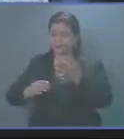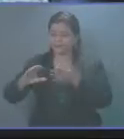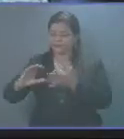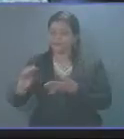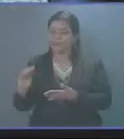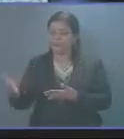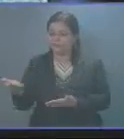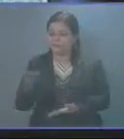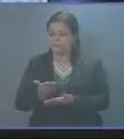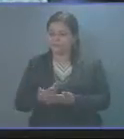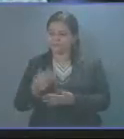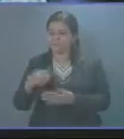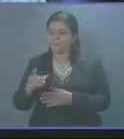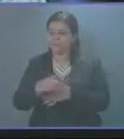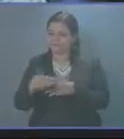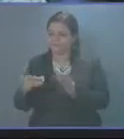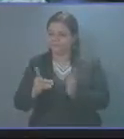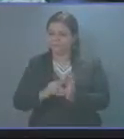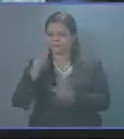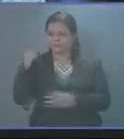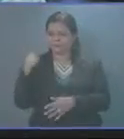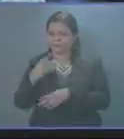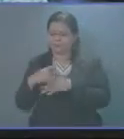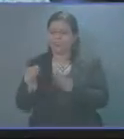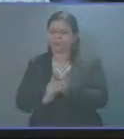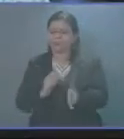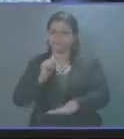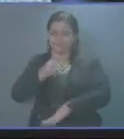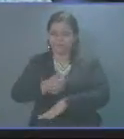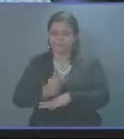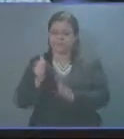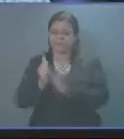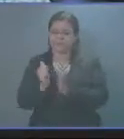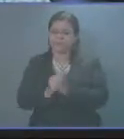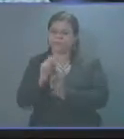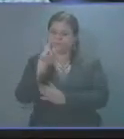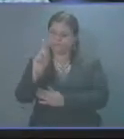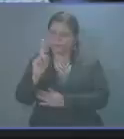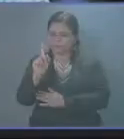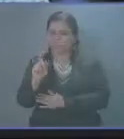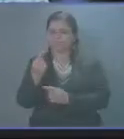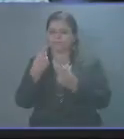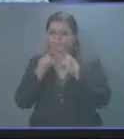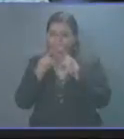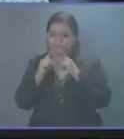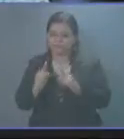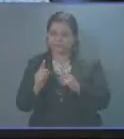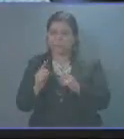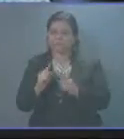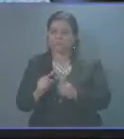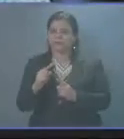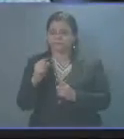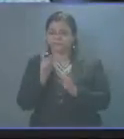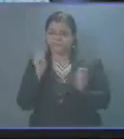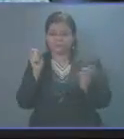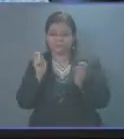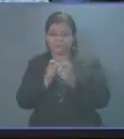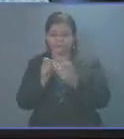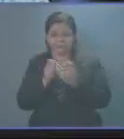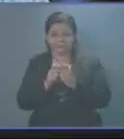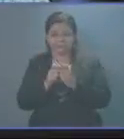a iniciativa de las diputadas y los diputados, decreta, artículo 1, declárase al